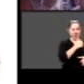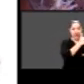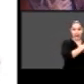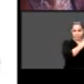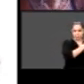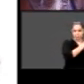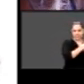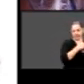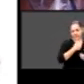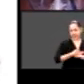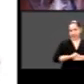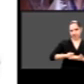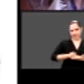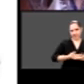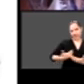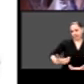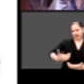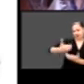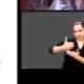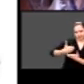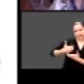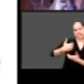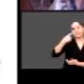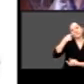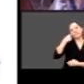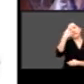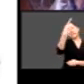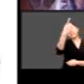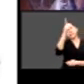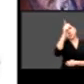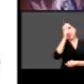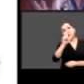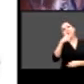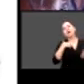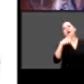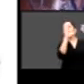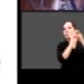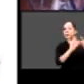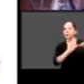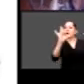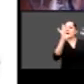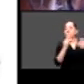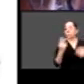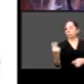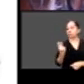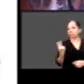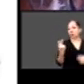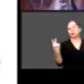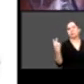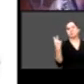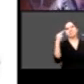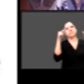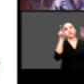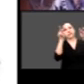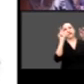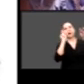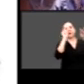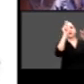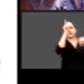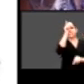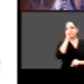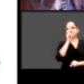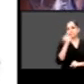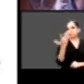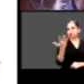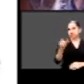dos tienen su mirada fija en ese objeto maravilloso al que todos tenemos acceso afortunadamente que es la